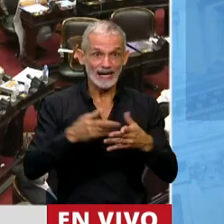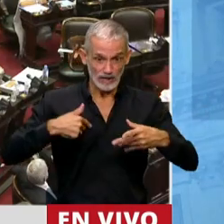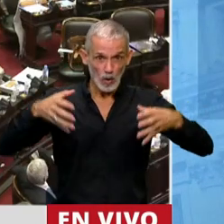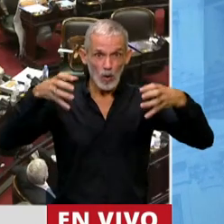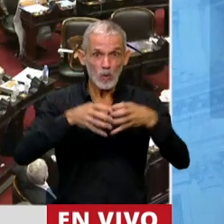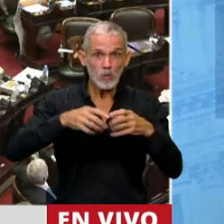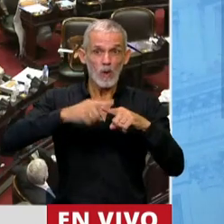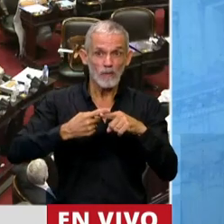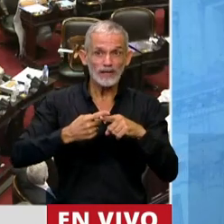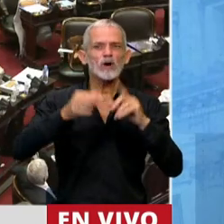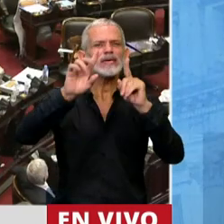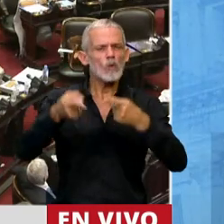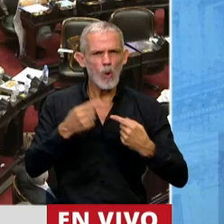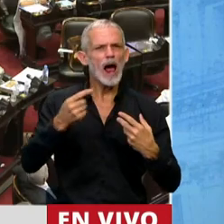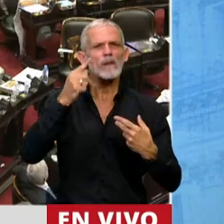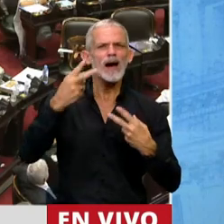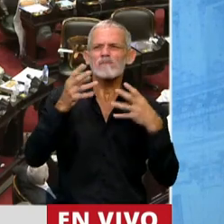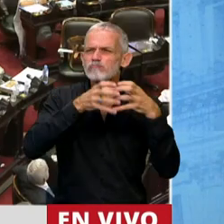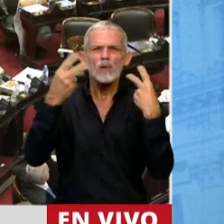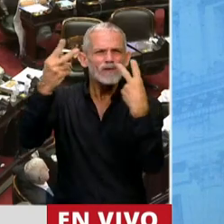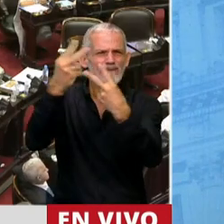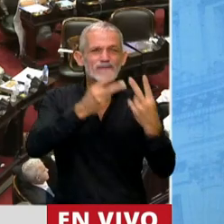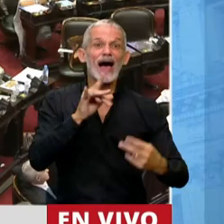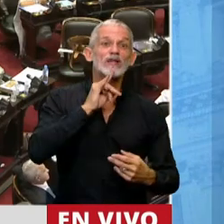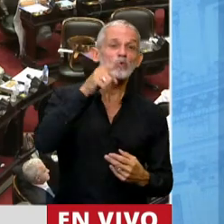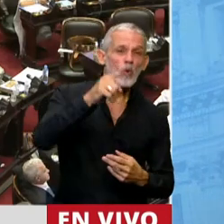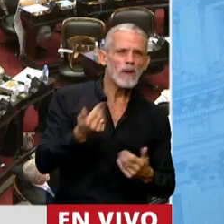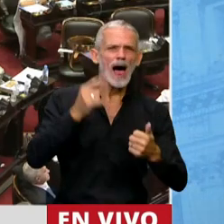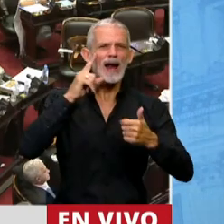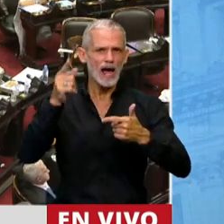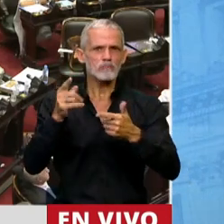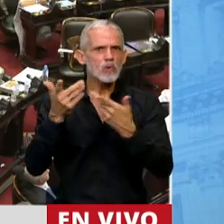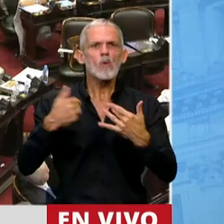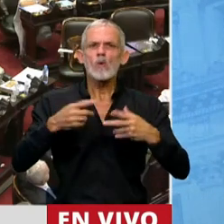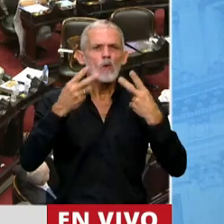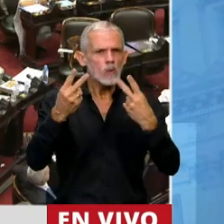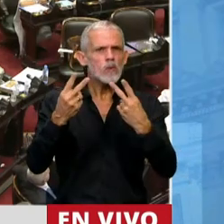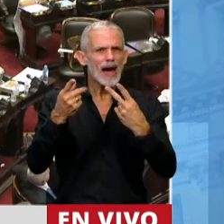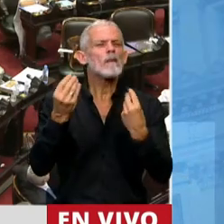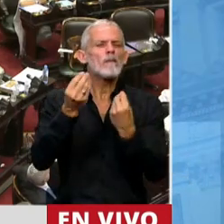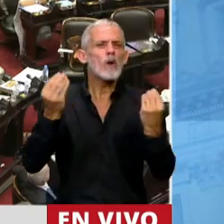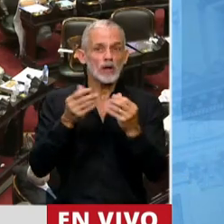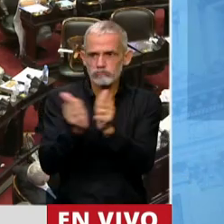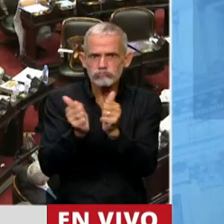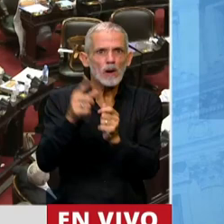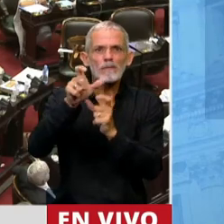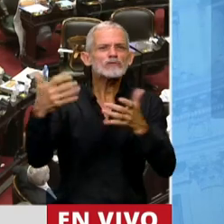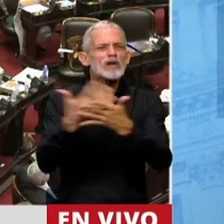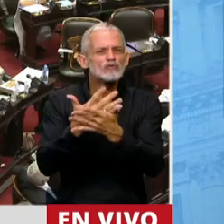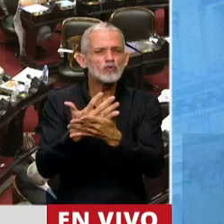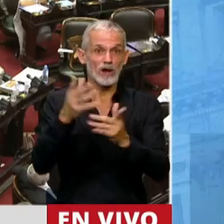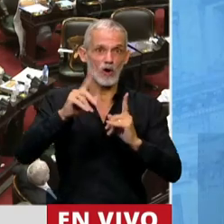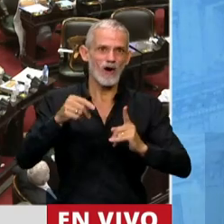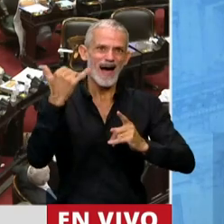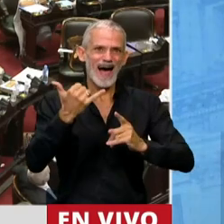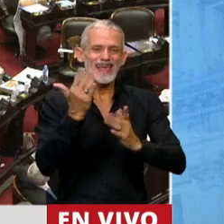interbloque va a seguir viajando a Tucumán y a todas las provincias porque vamos a estar al lado de los que sufren y de todos aquellos a los que le